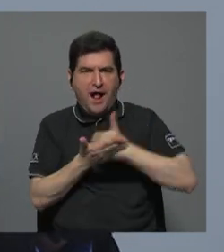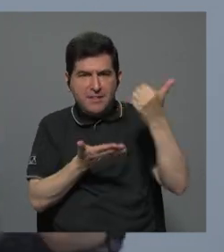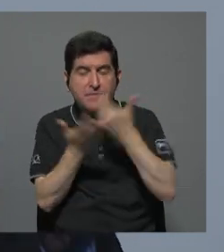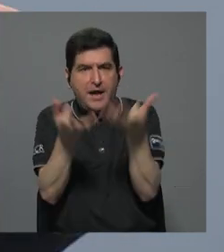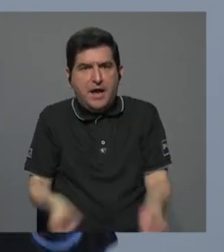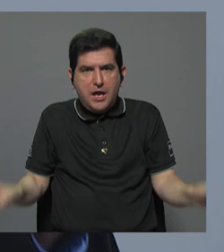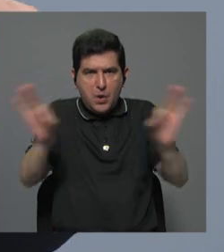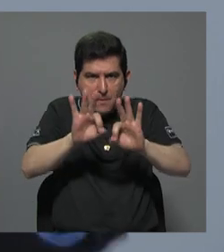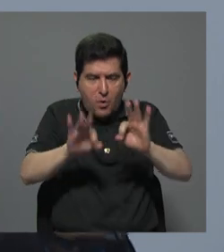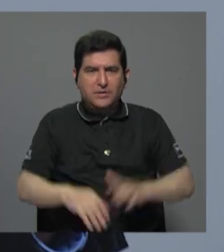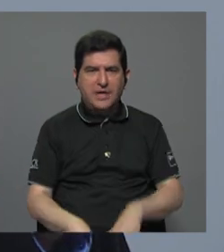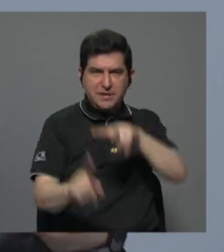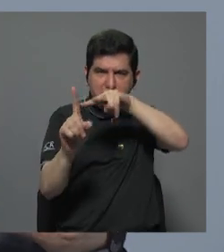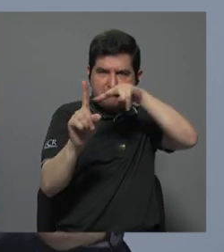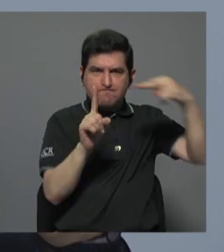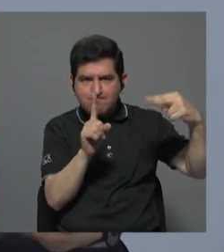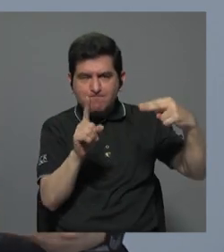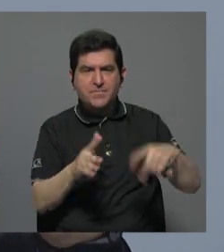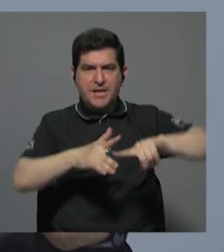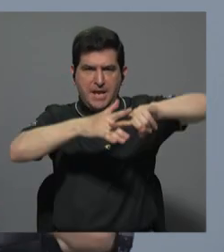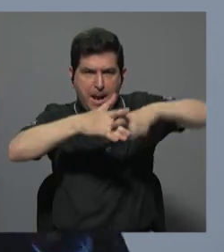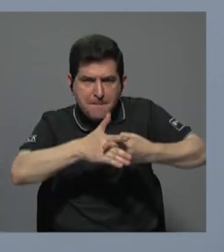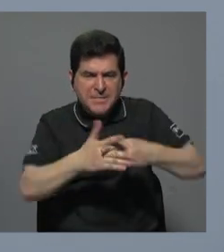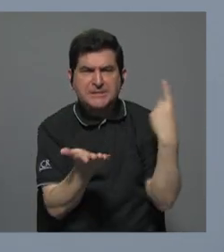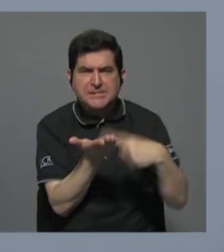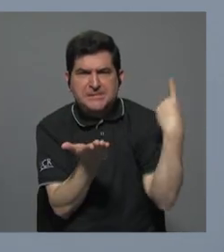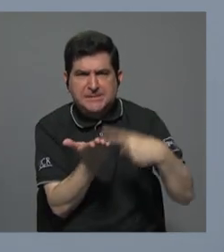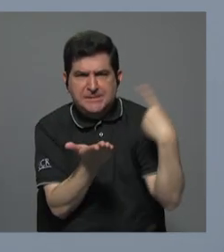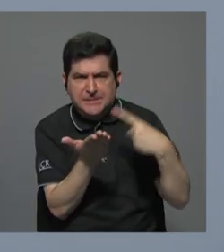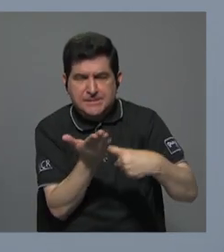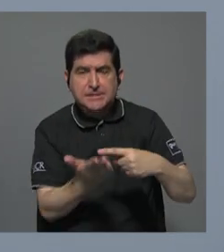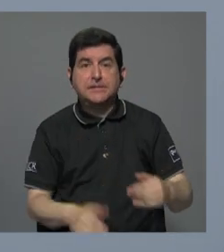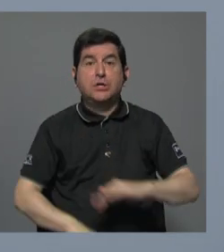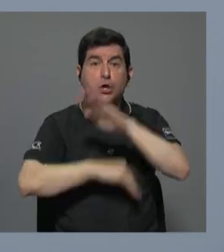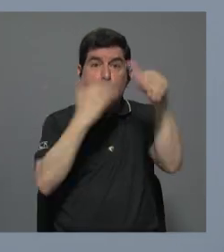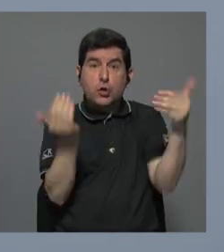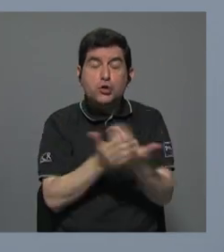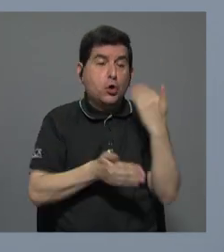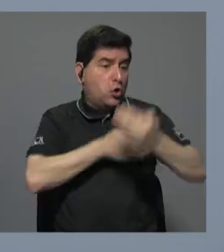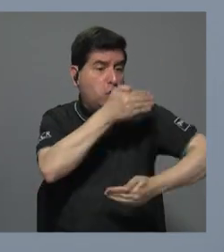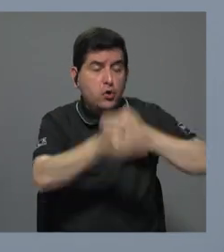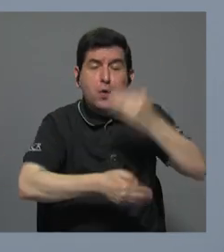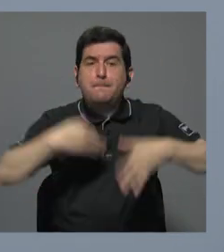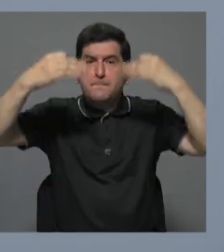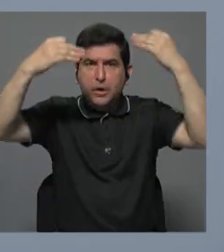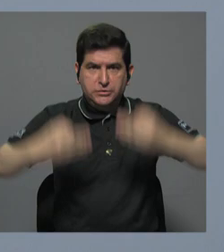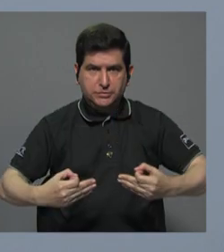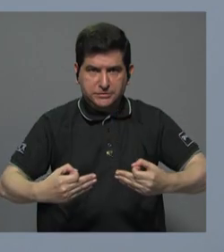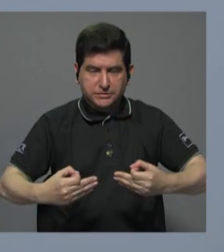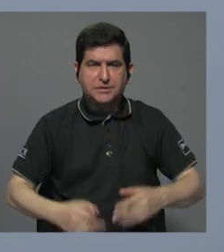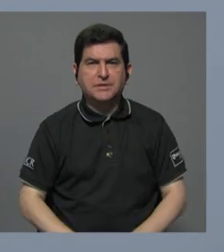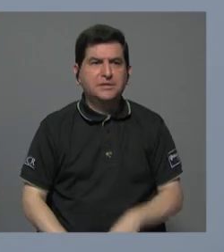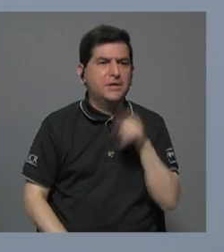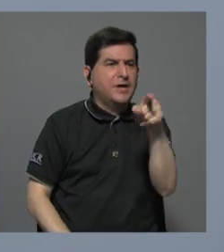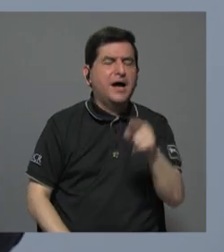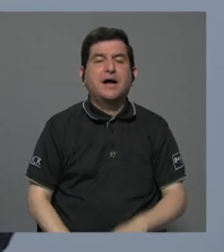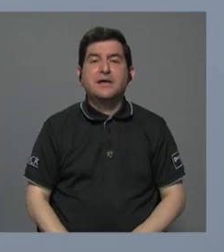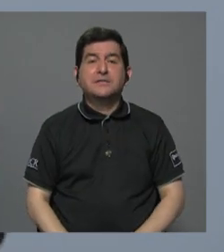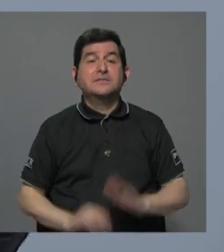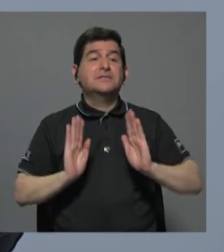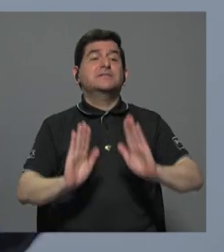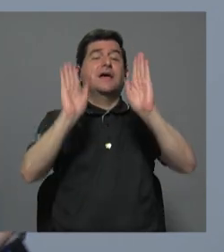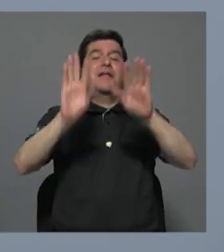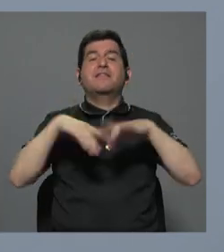importante que de forma visionaria comencemos a discutir o llevar todo este proceso de toma de decisiones a ese a ese maravilloso